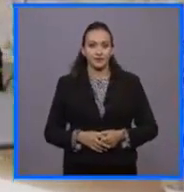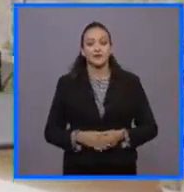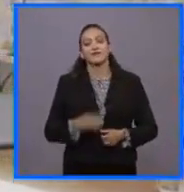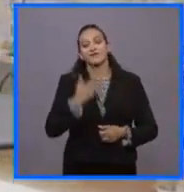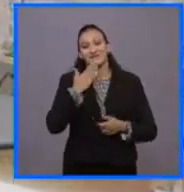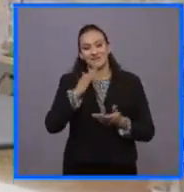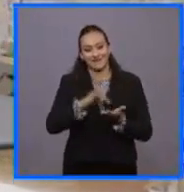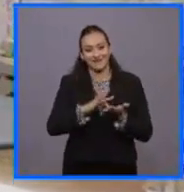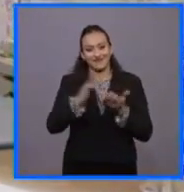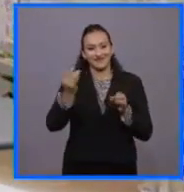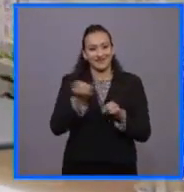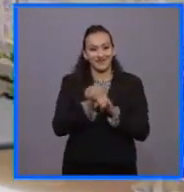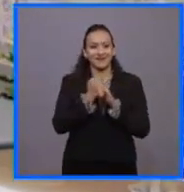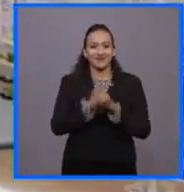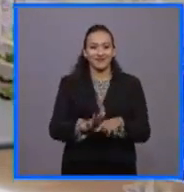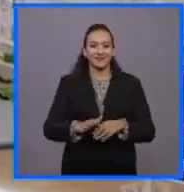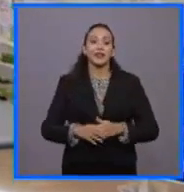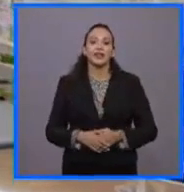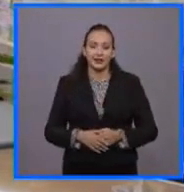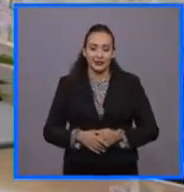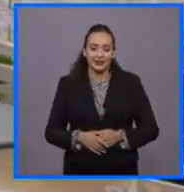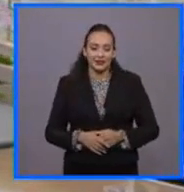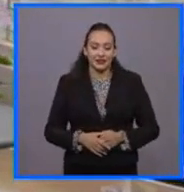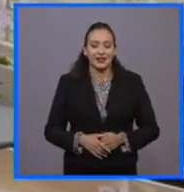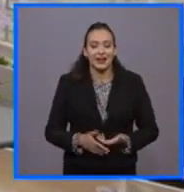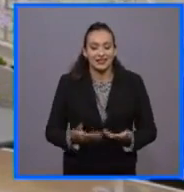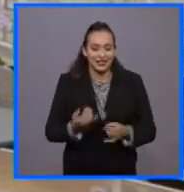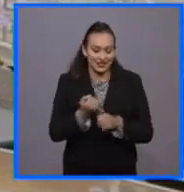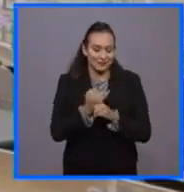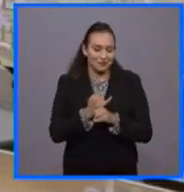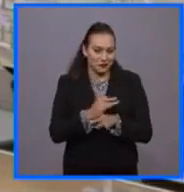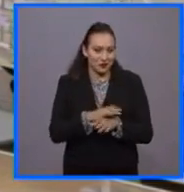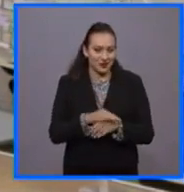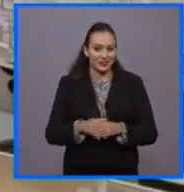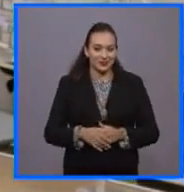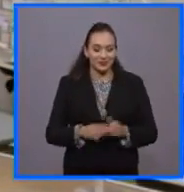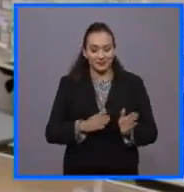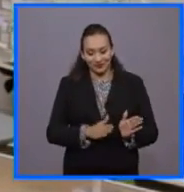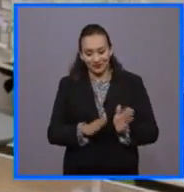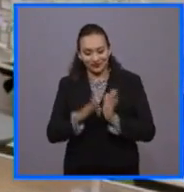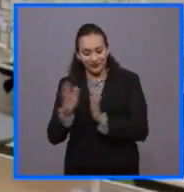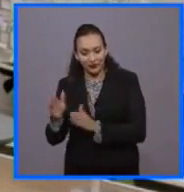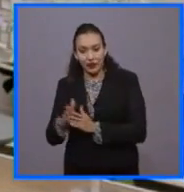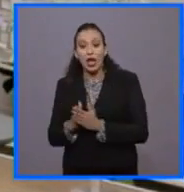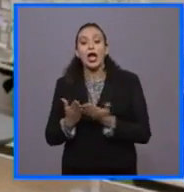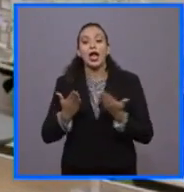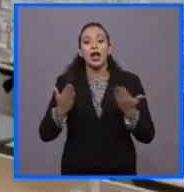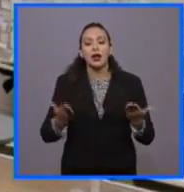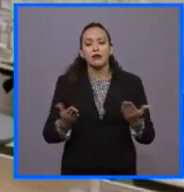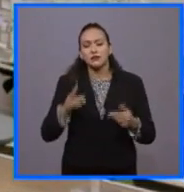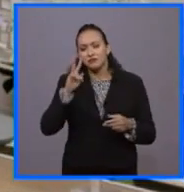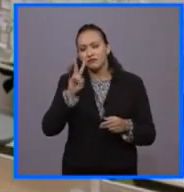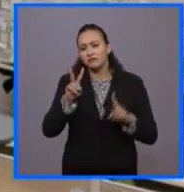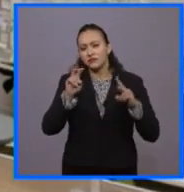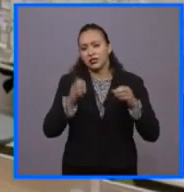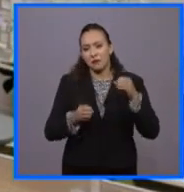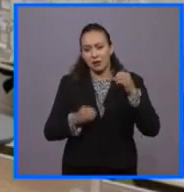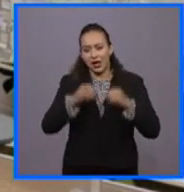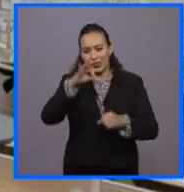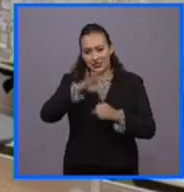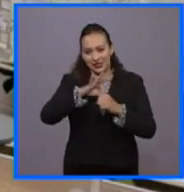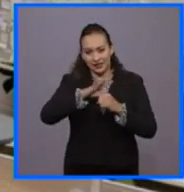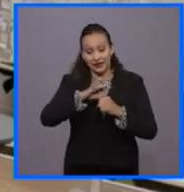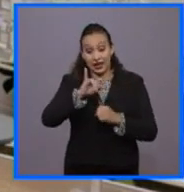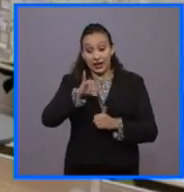Muchas gracias, Juan Carlos, por tu reporte desde la sede alterna de la Suprema Corte. Y seguimos ahora con temas electorales. El INE dio